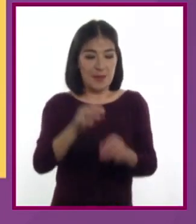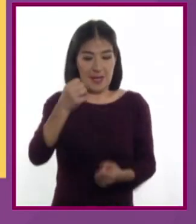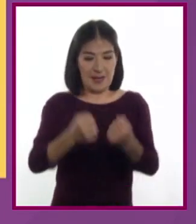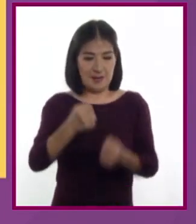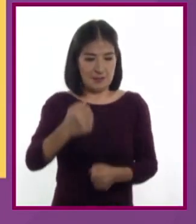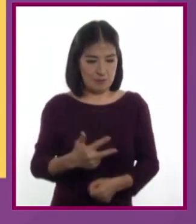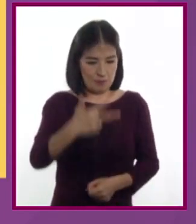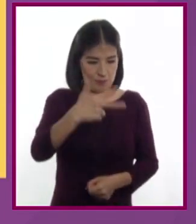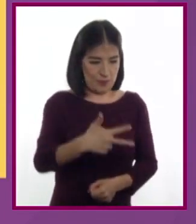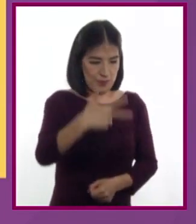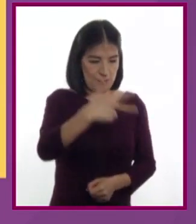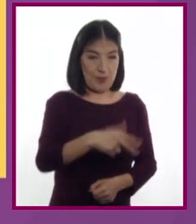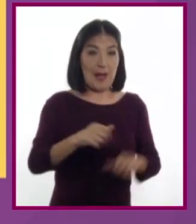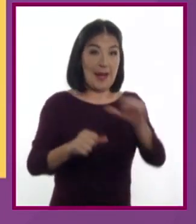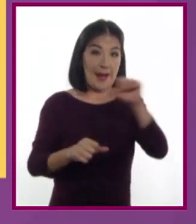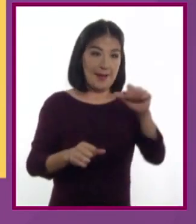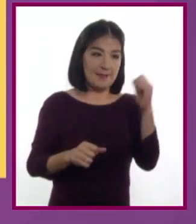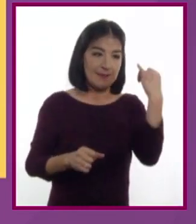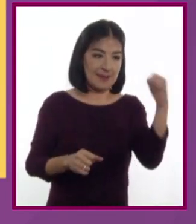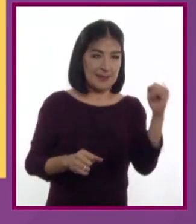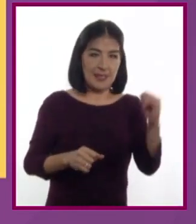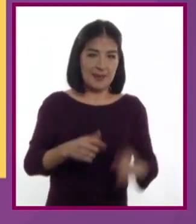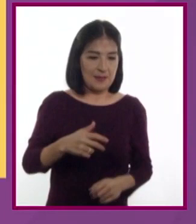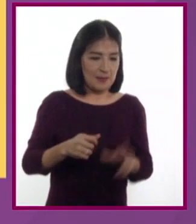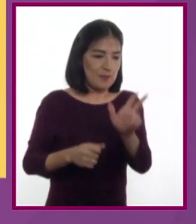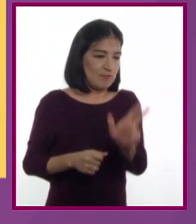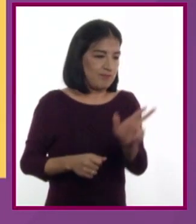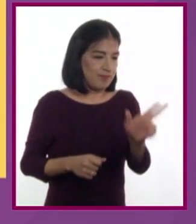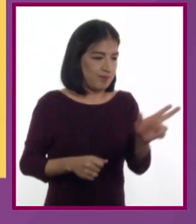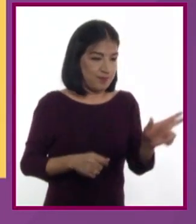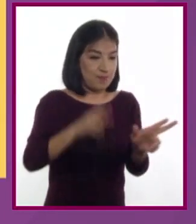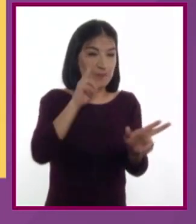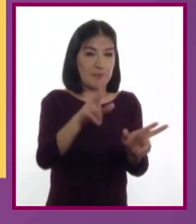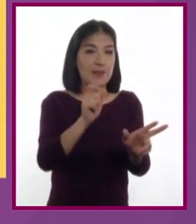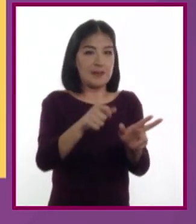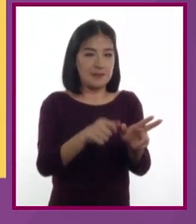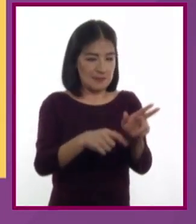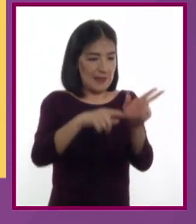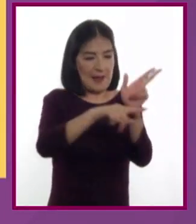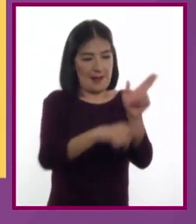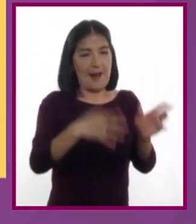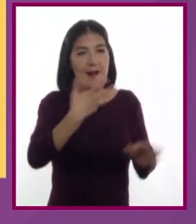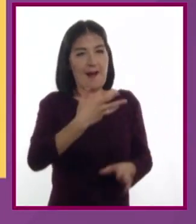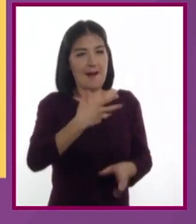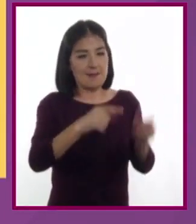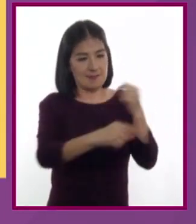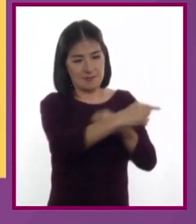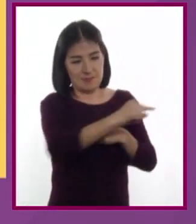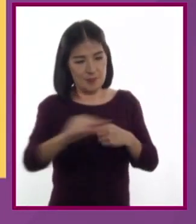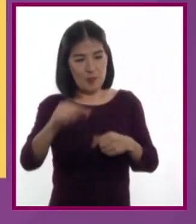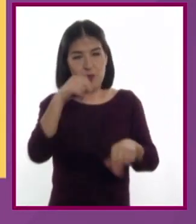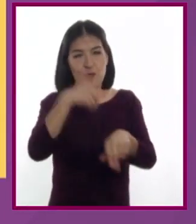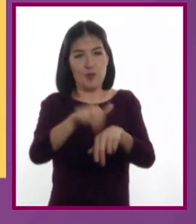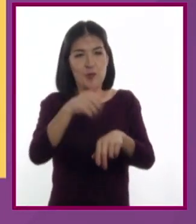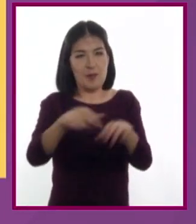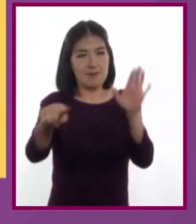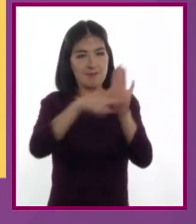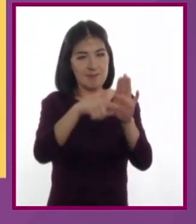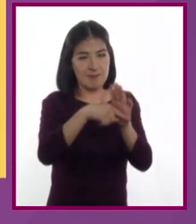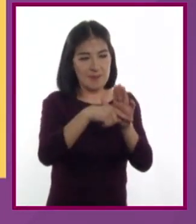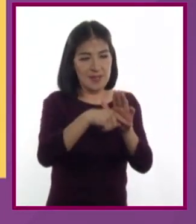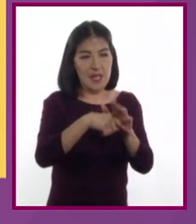orientado hacia la izquierda, el primer factor de la multiplicación es un número negativo y el segundo un